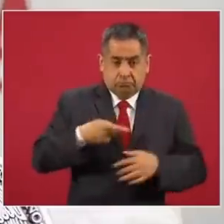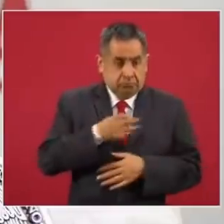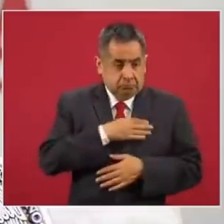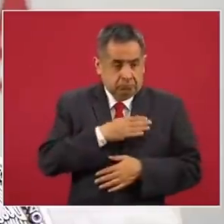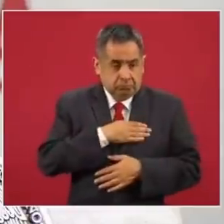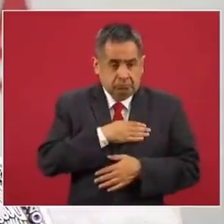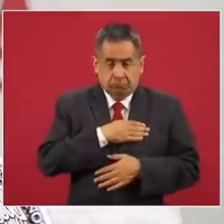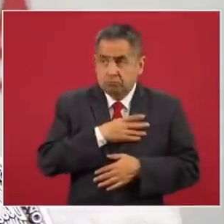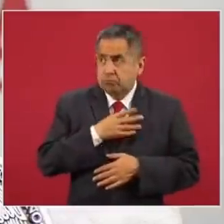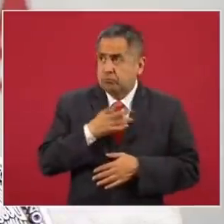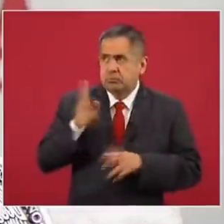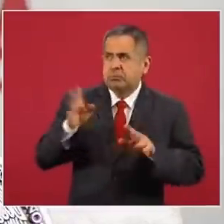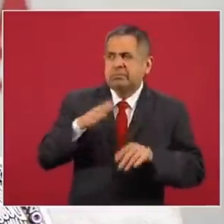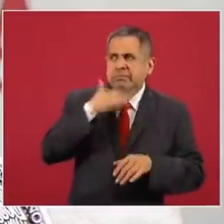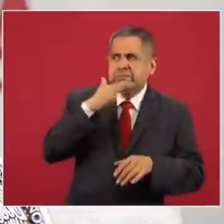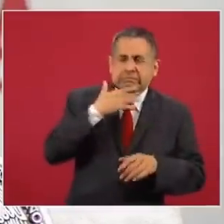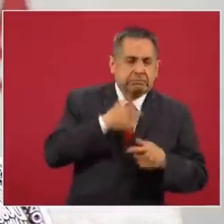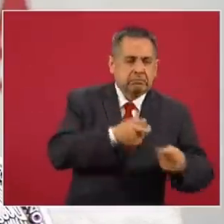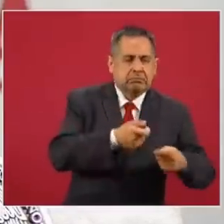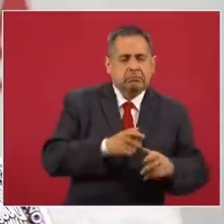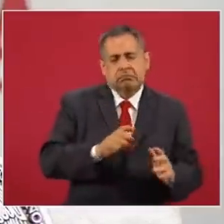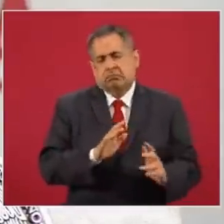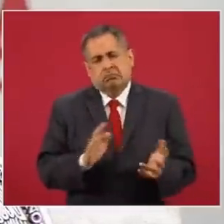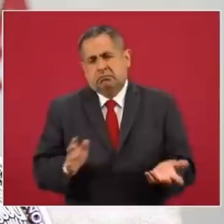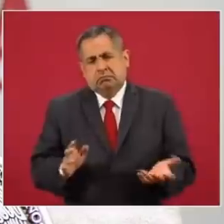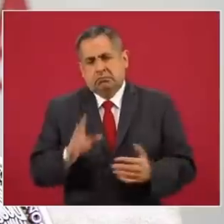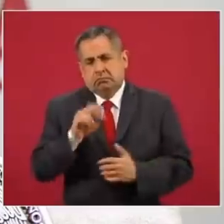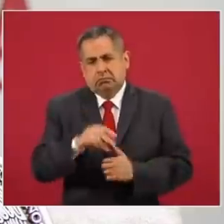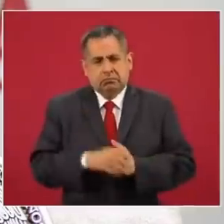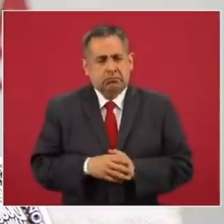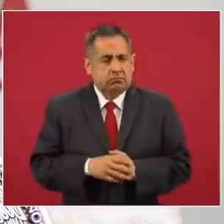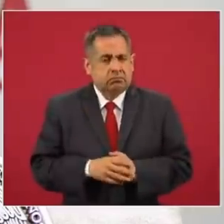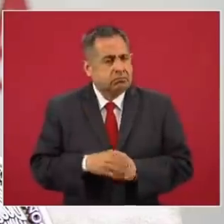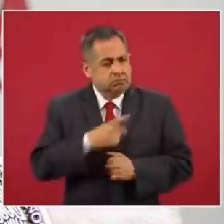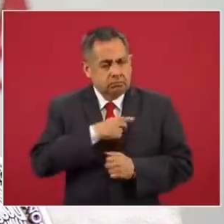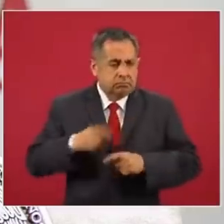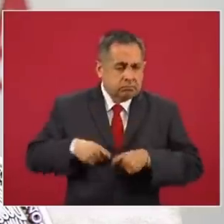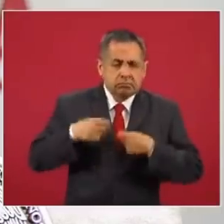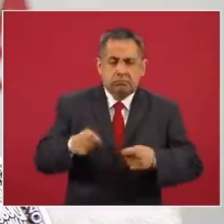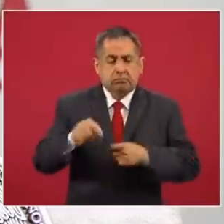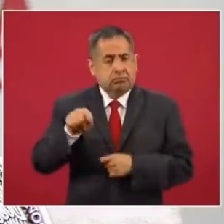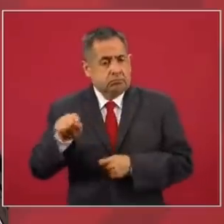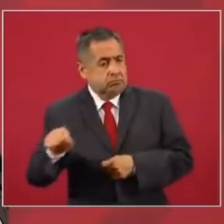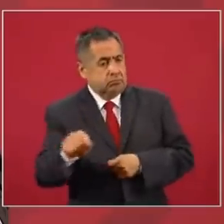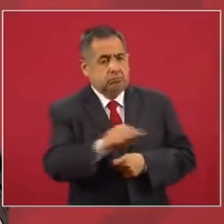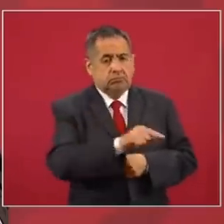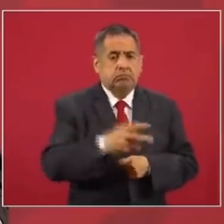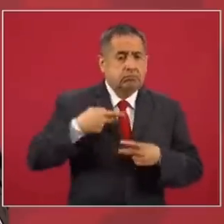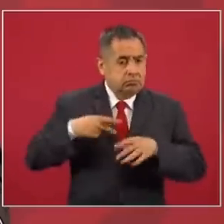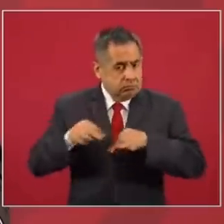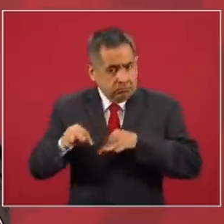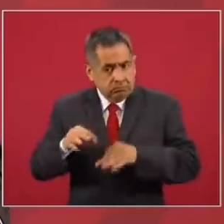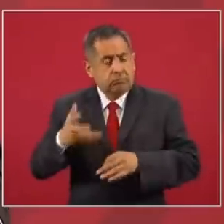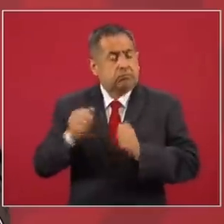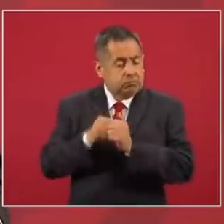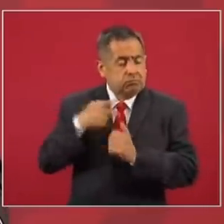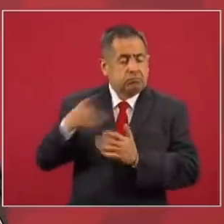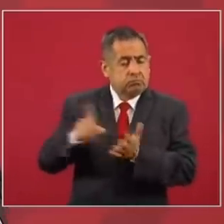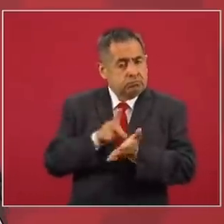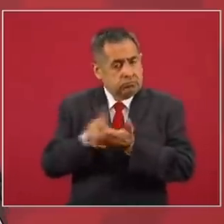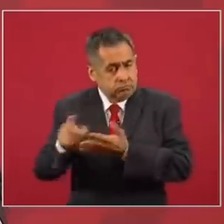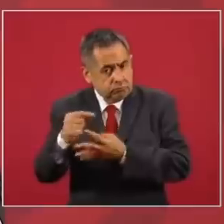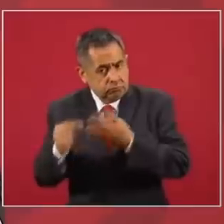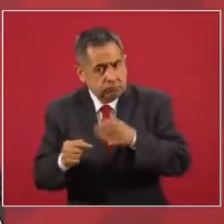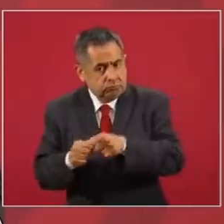permitir que no se le garanticen los derechos a los trabajadores y no puede